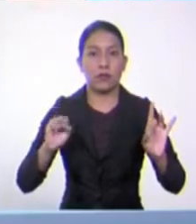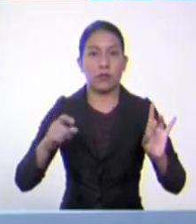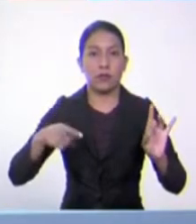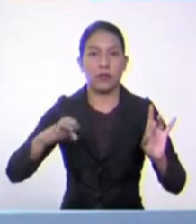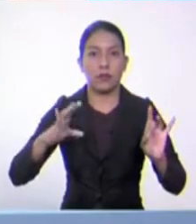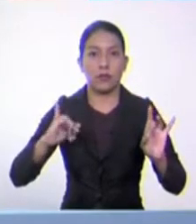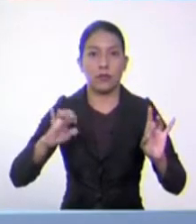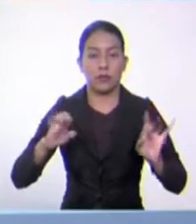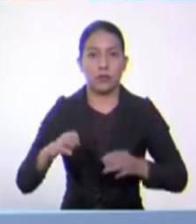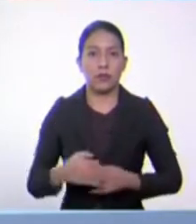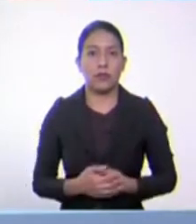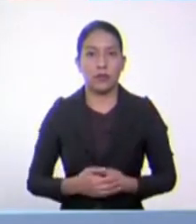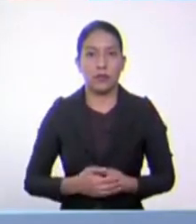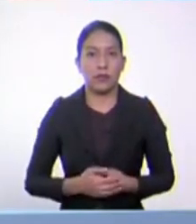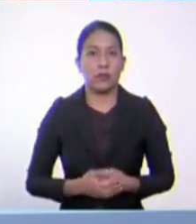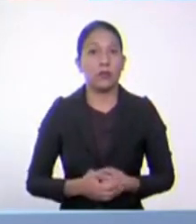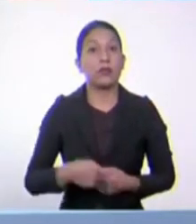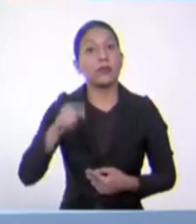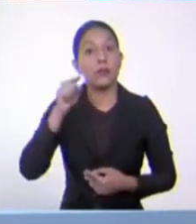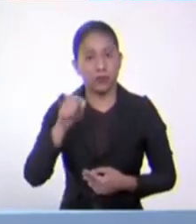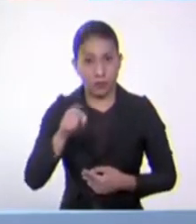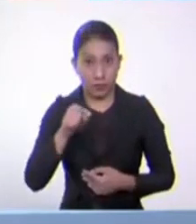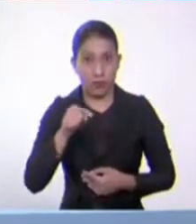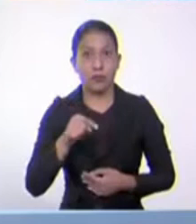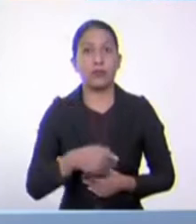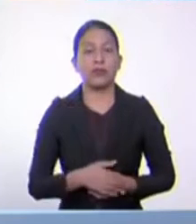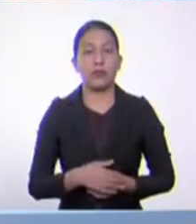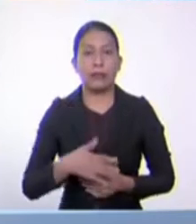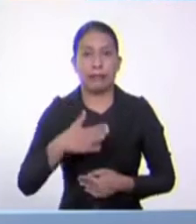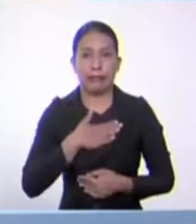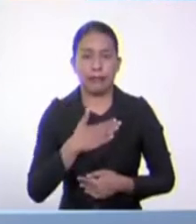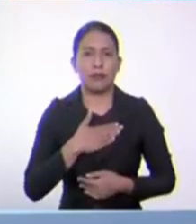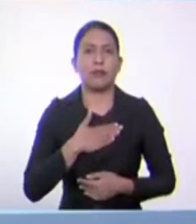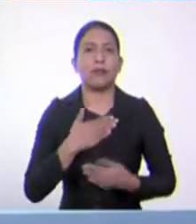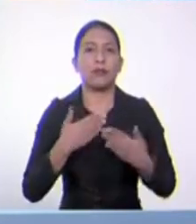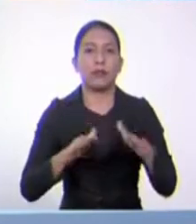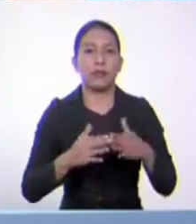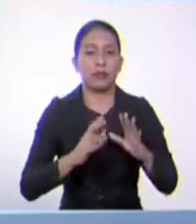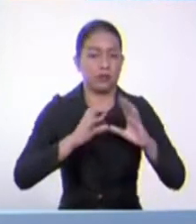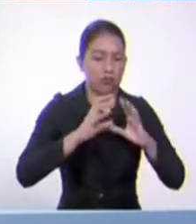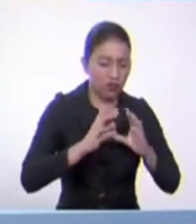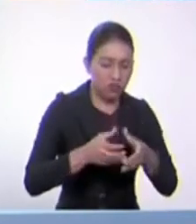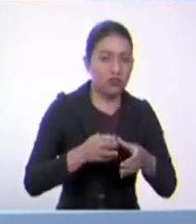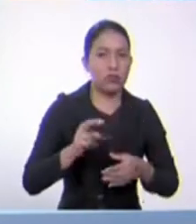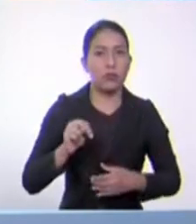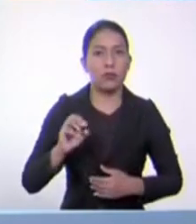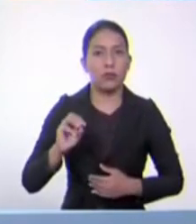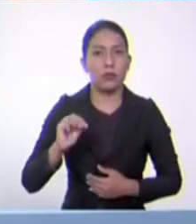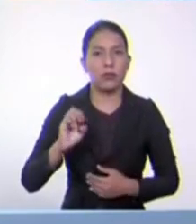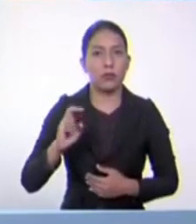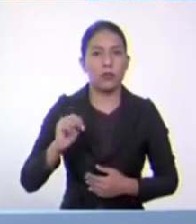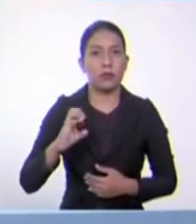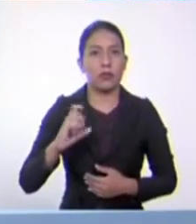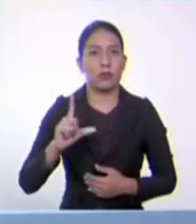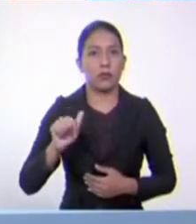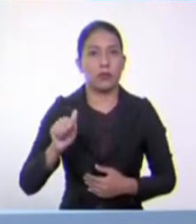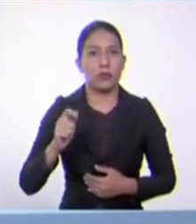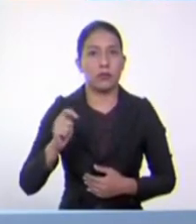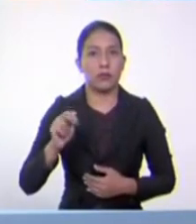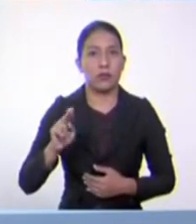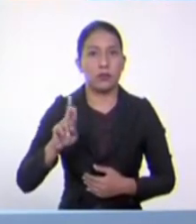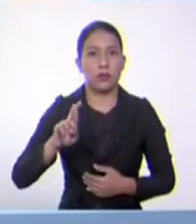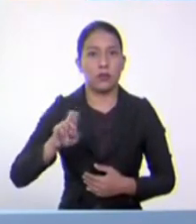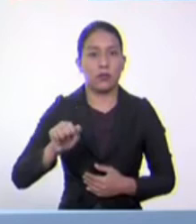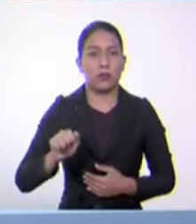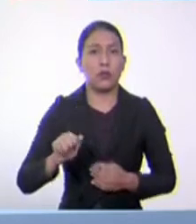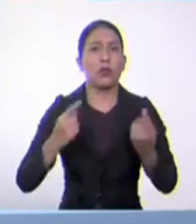Además, existe la nomenclatura binomial. La nomenclatura binomial tiene como propósito poder